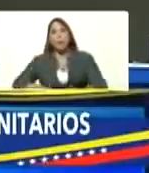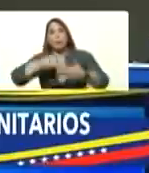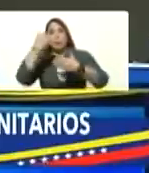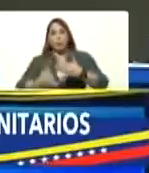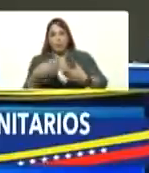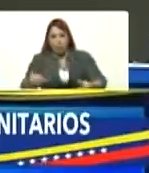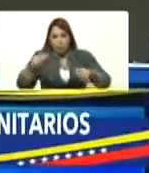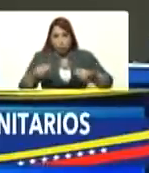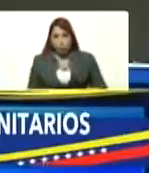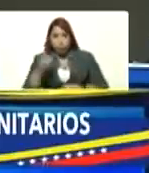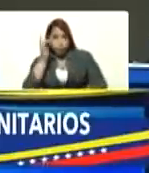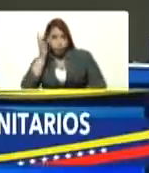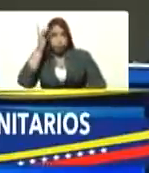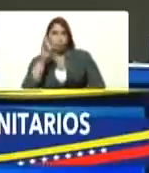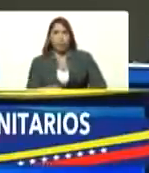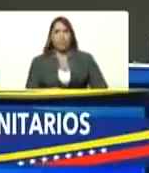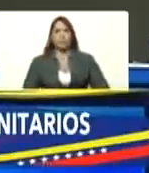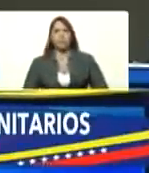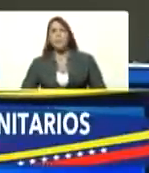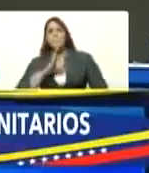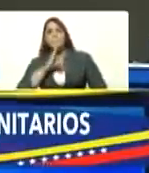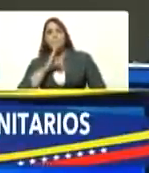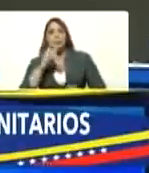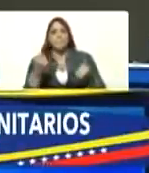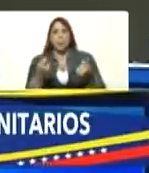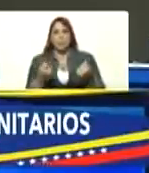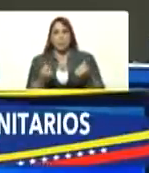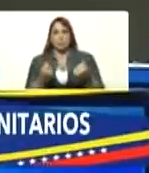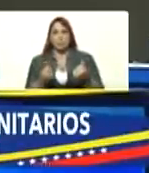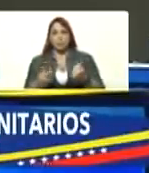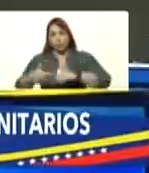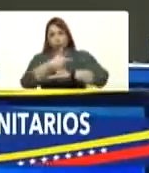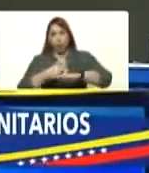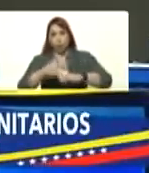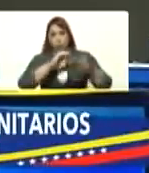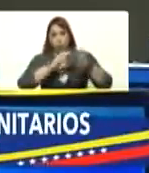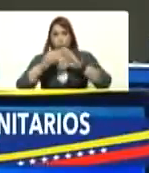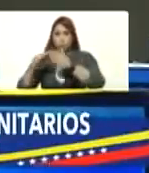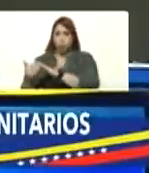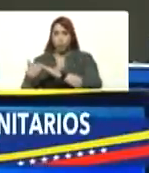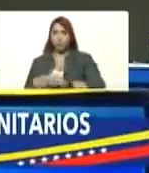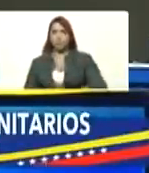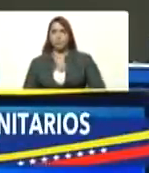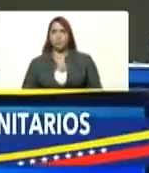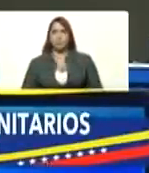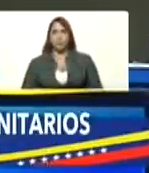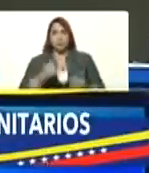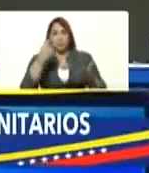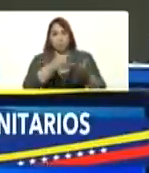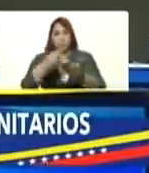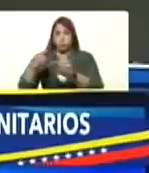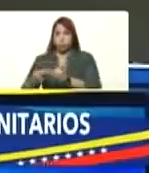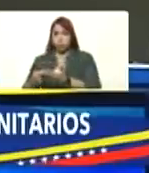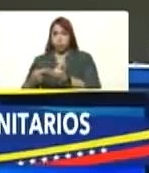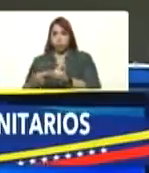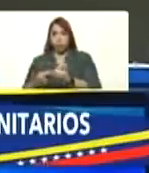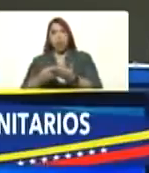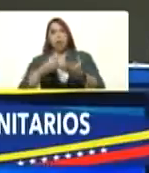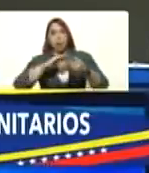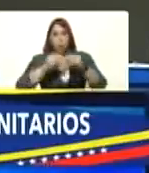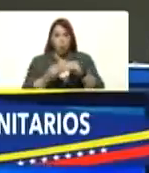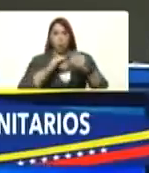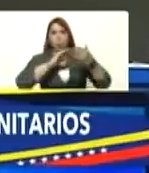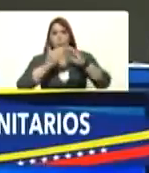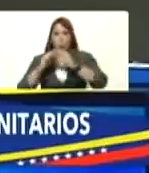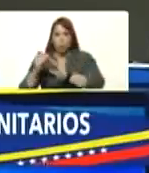me motivó a crear el fondo de financiamiento de los gobiernos comunitarios. Correcto. Que va a financiar los proyectos a través de las comunas y de los